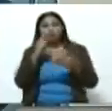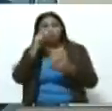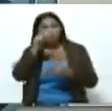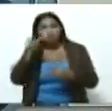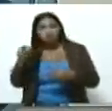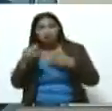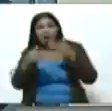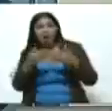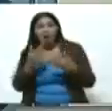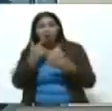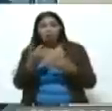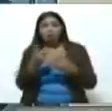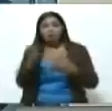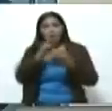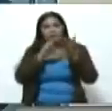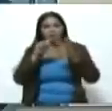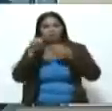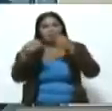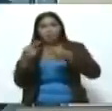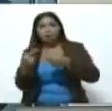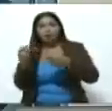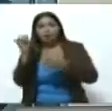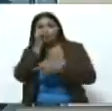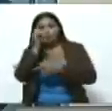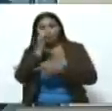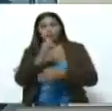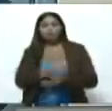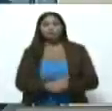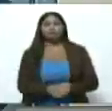espectadores, voy a leer y luego pasamos el video.